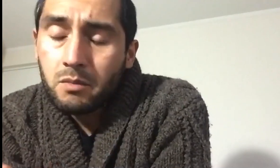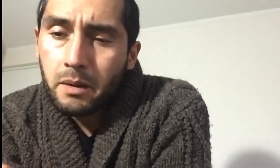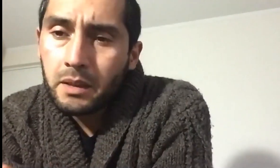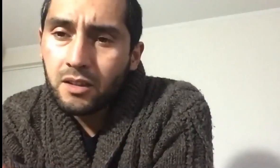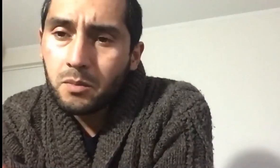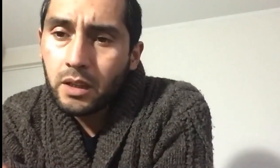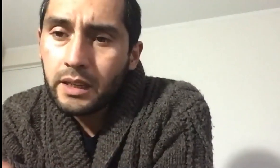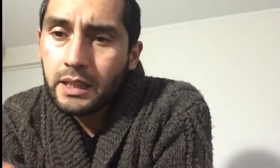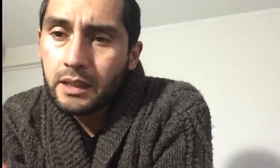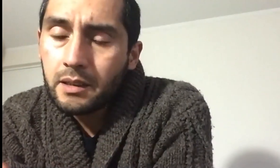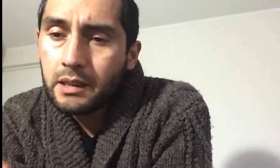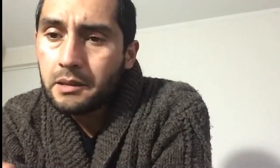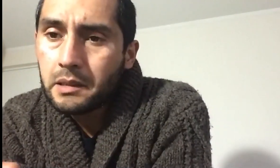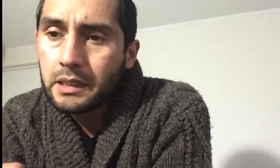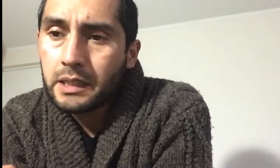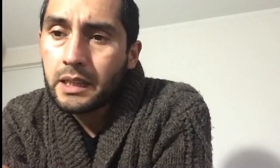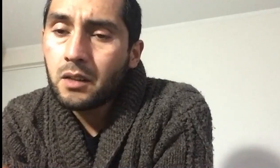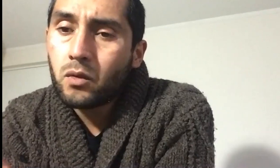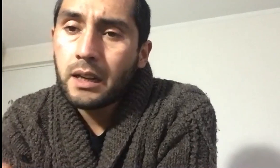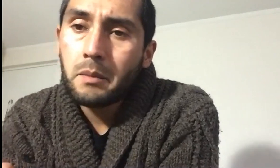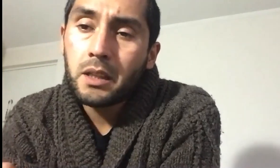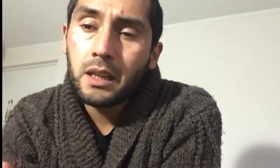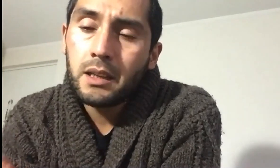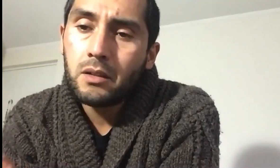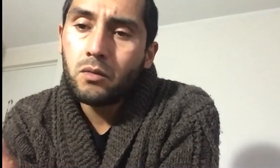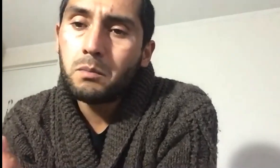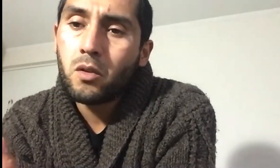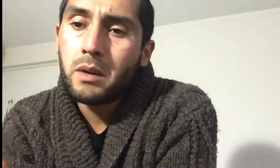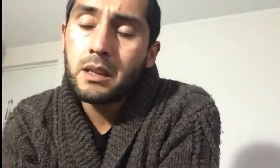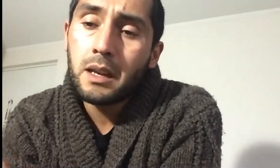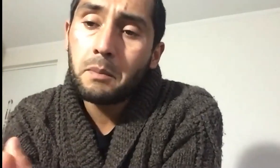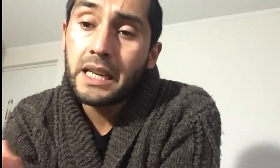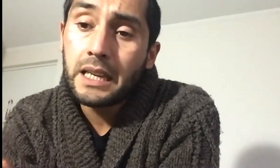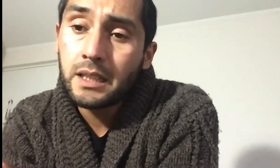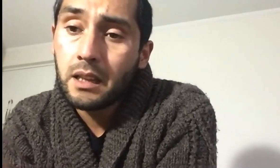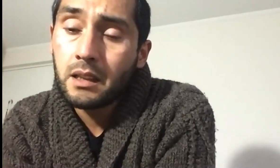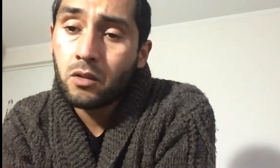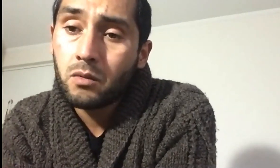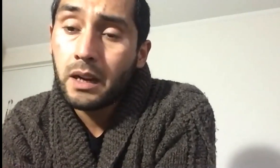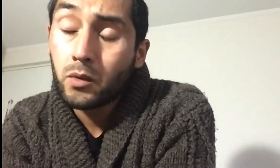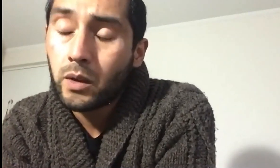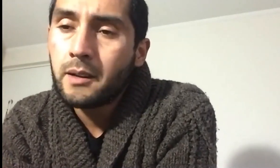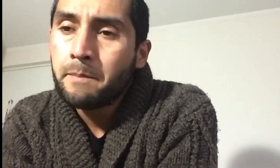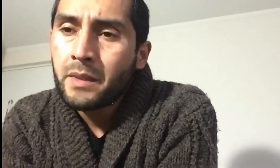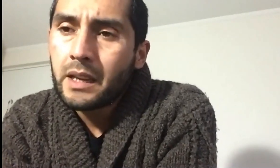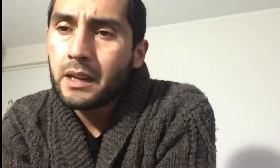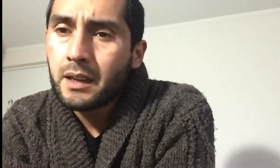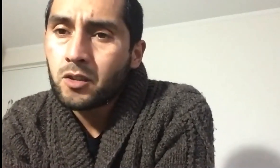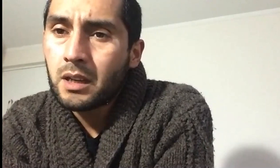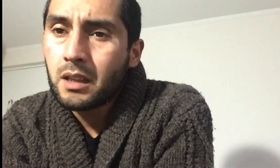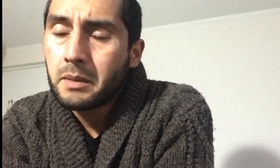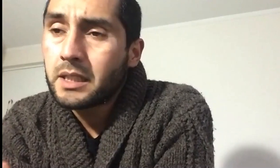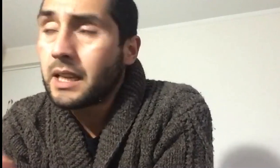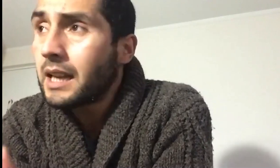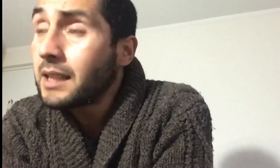Y eso me ha permitido poder entregarle algunas herramientas un poco más desde la experiencia y desde lo más actual en